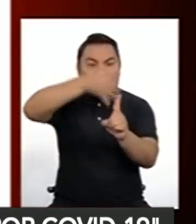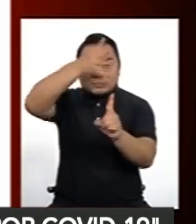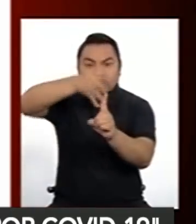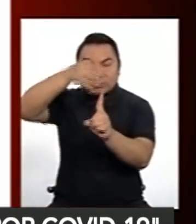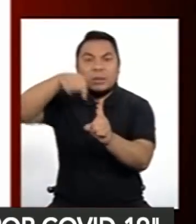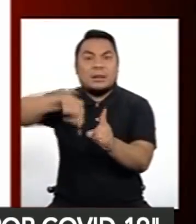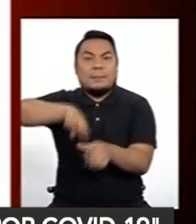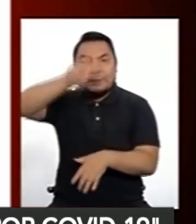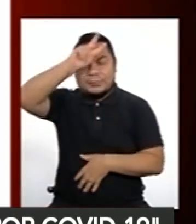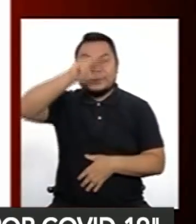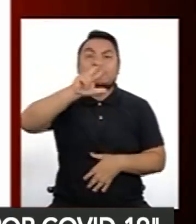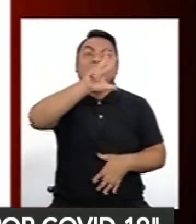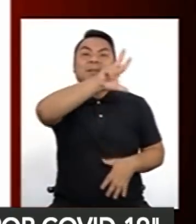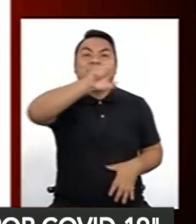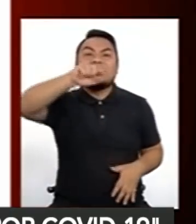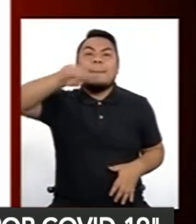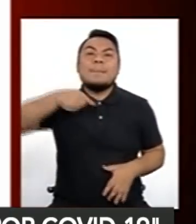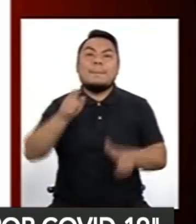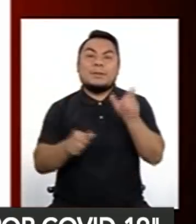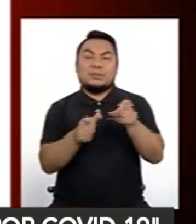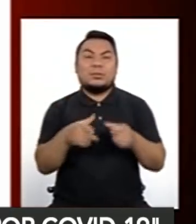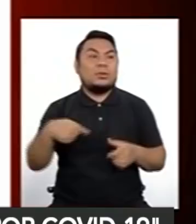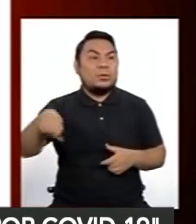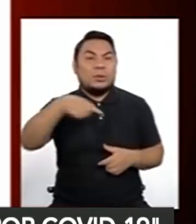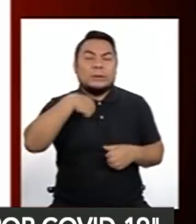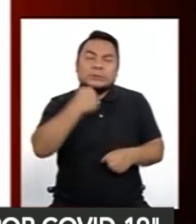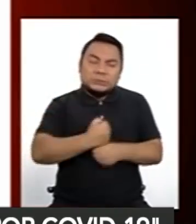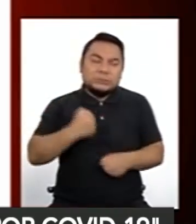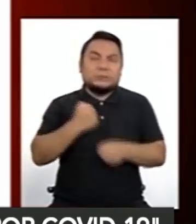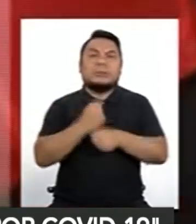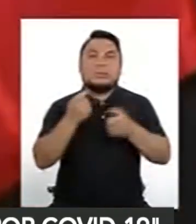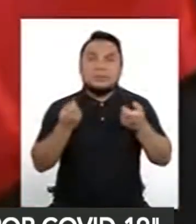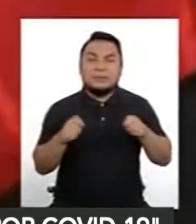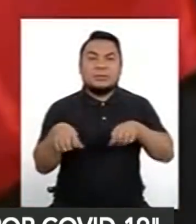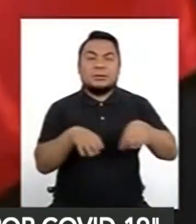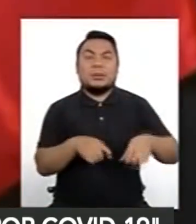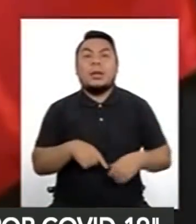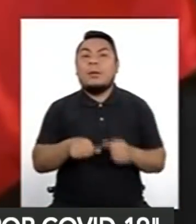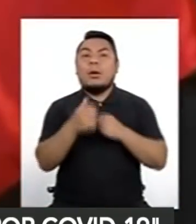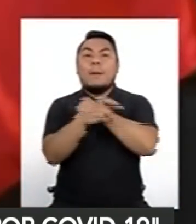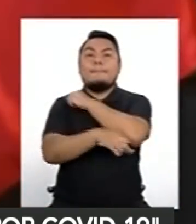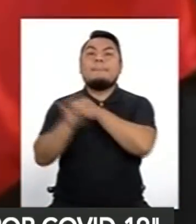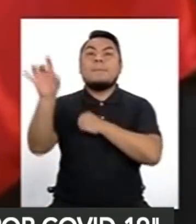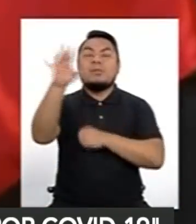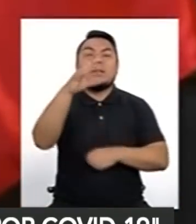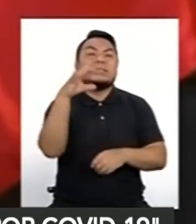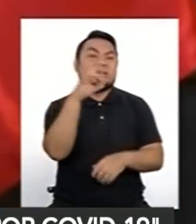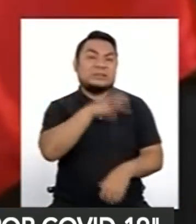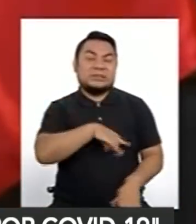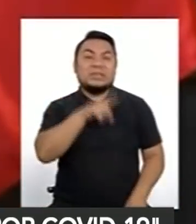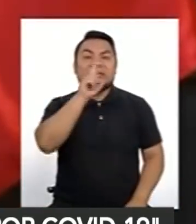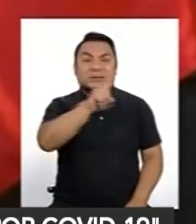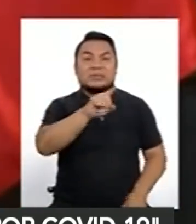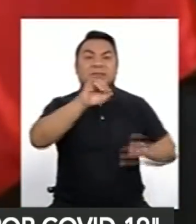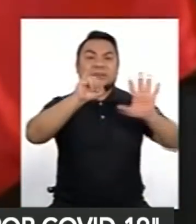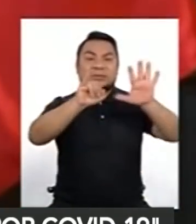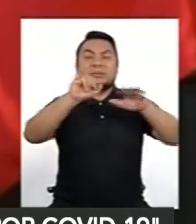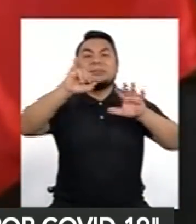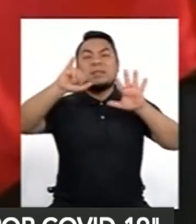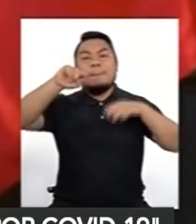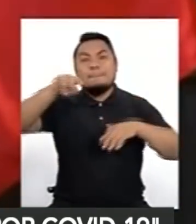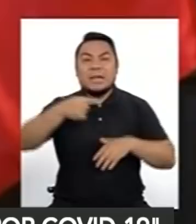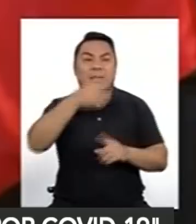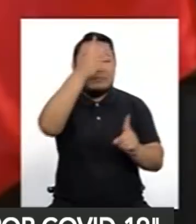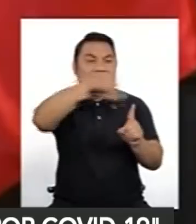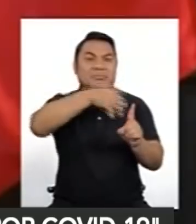Perú. 300.000 personas, miren el esfuerzo que hemos hecho. Mientras que países como Chile tiene 166.000